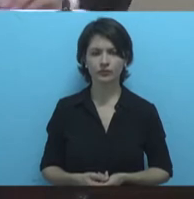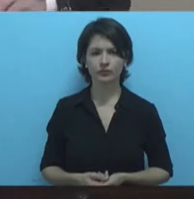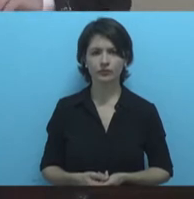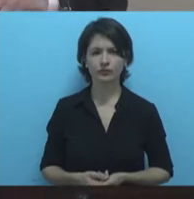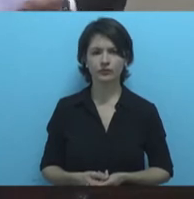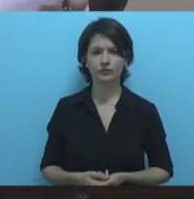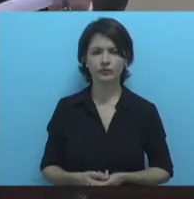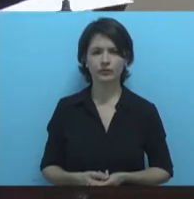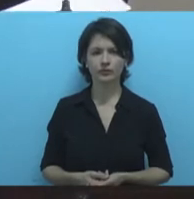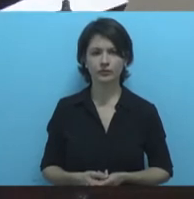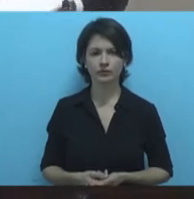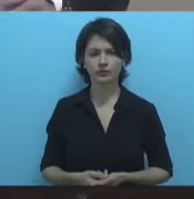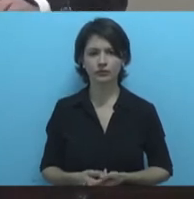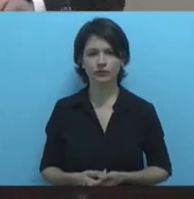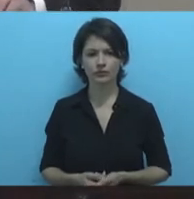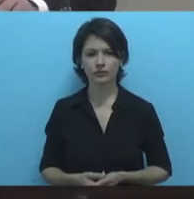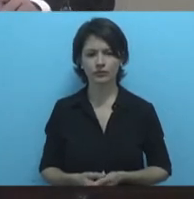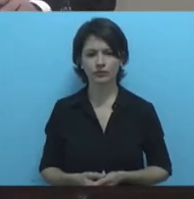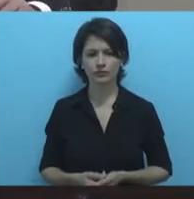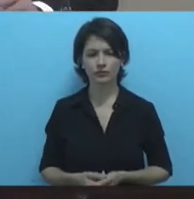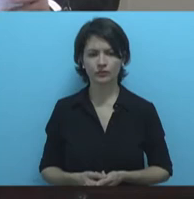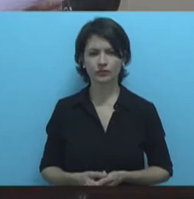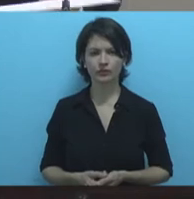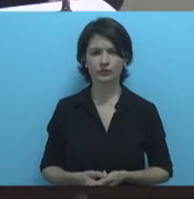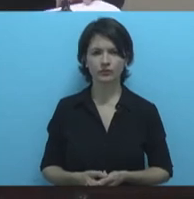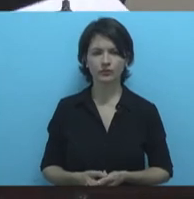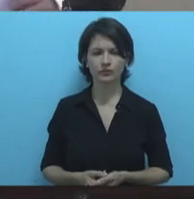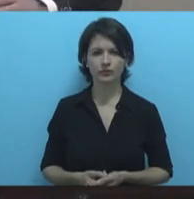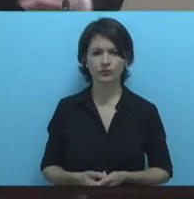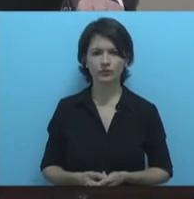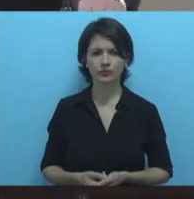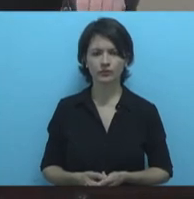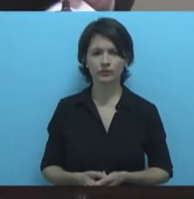soy el medio de palabras del diputado basile